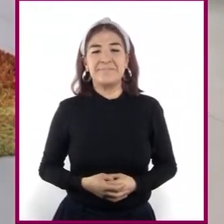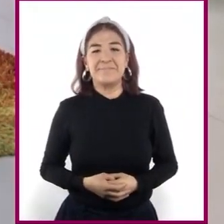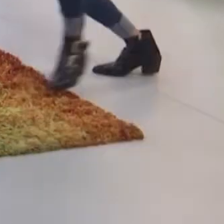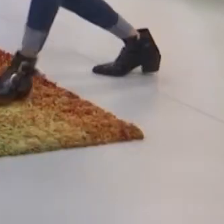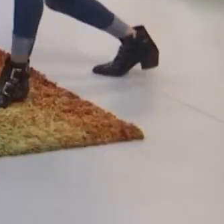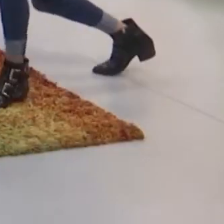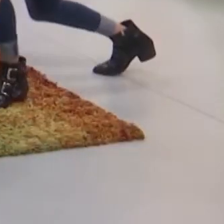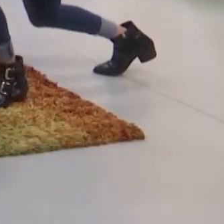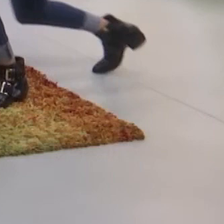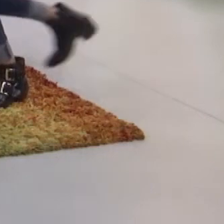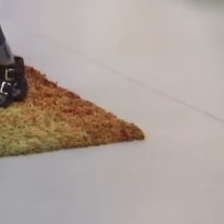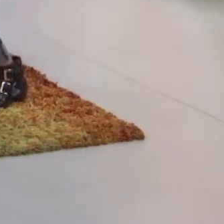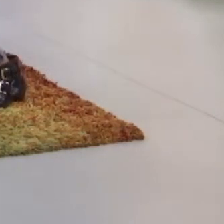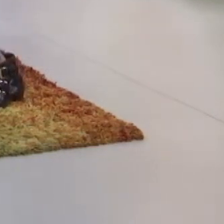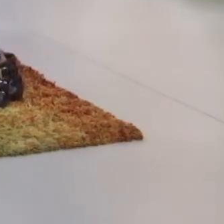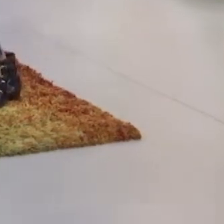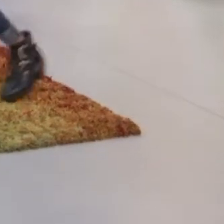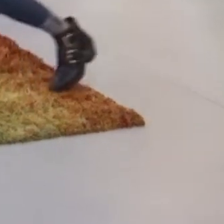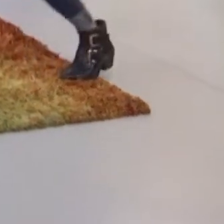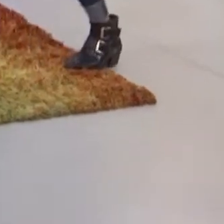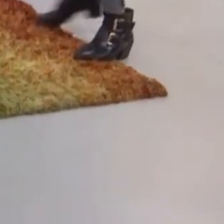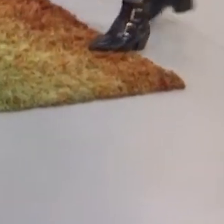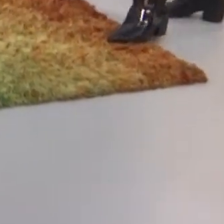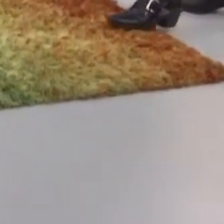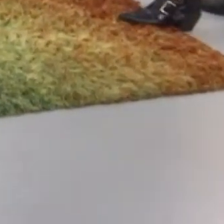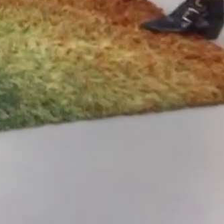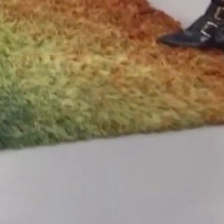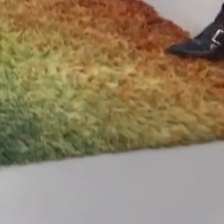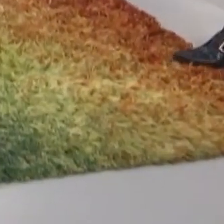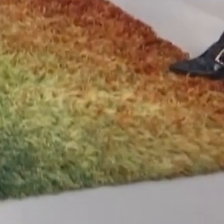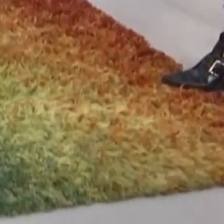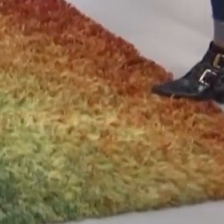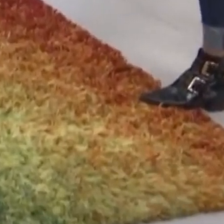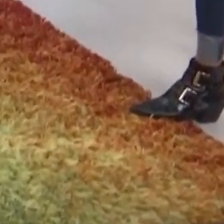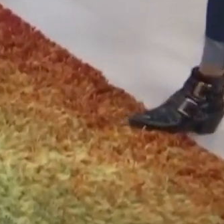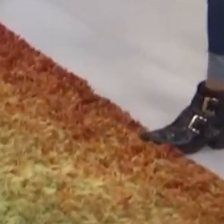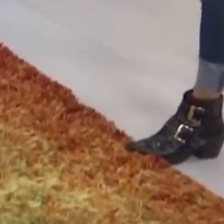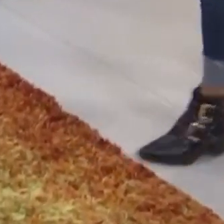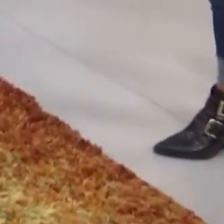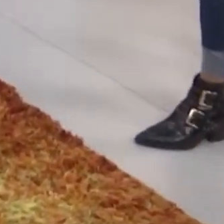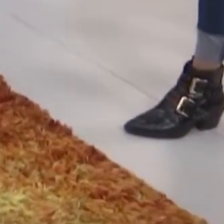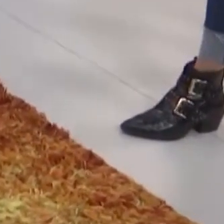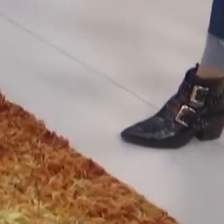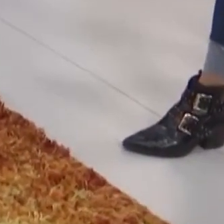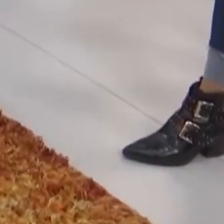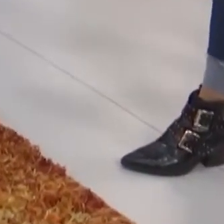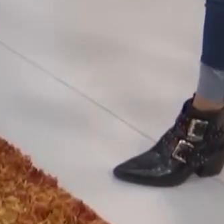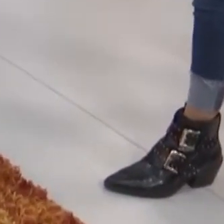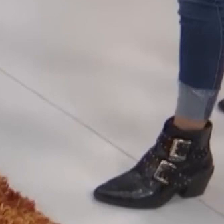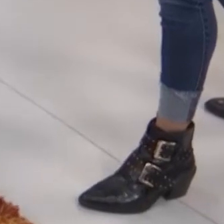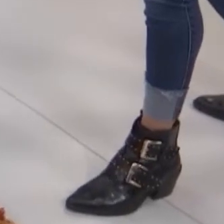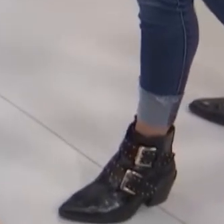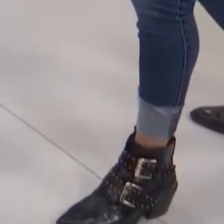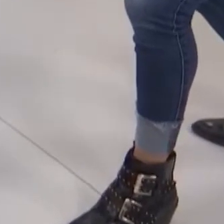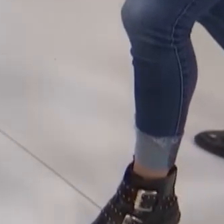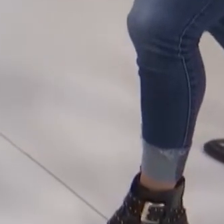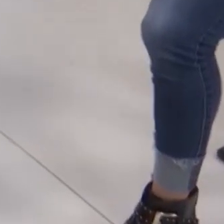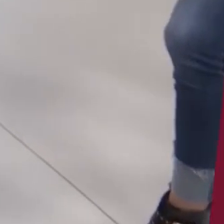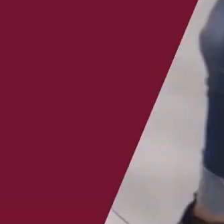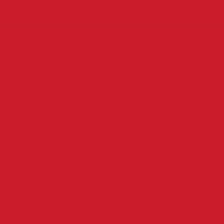revancha. Sí, otro. Pero la maestra. Primero la maestra. Tú dime. 6. Tiene que ser.